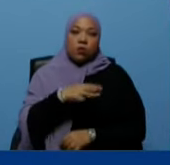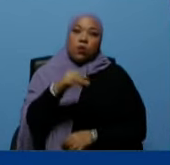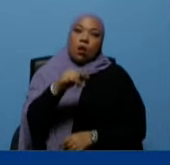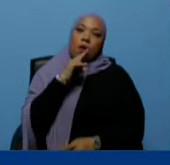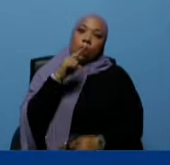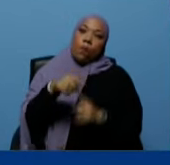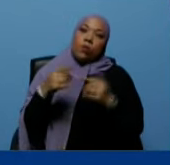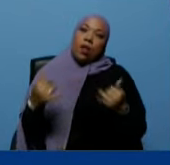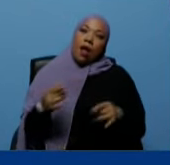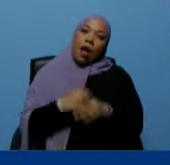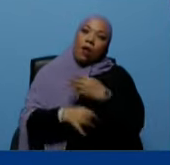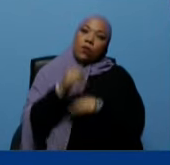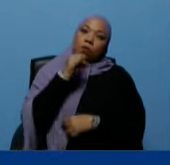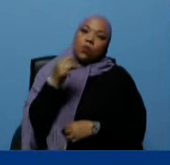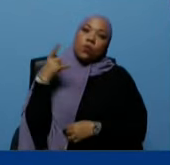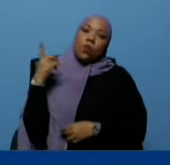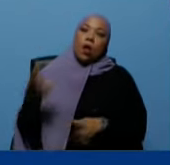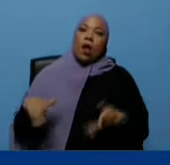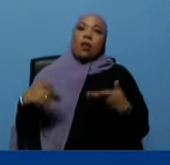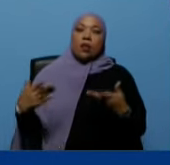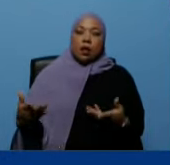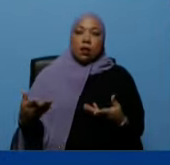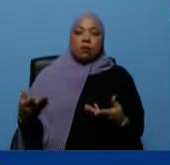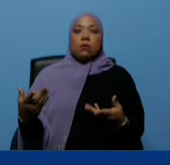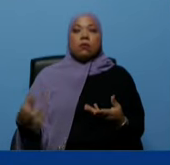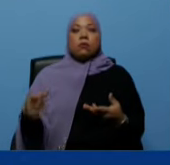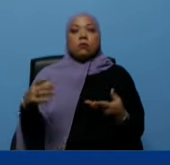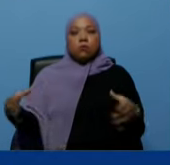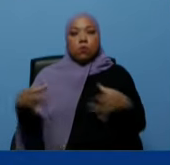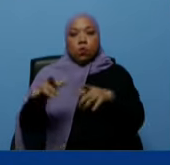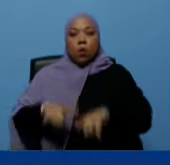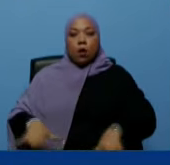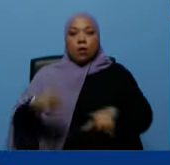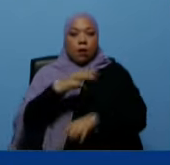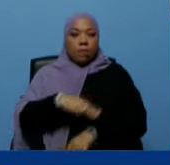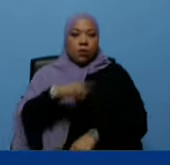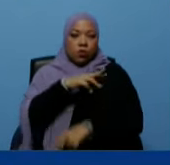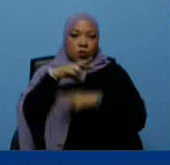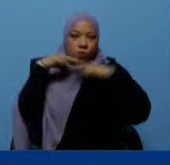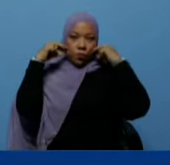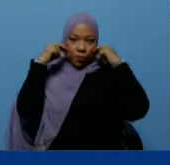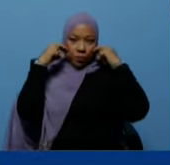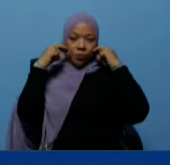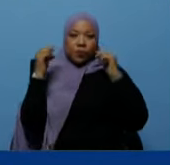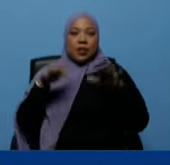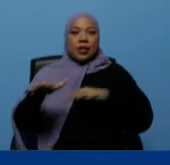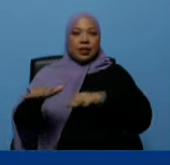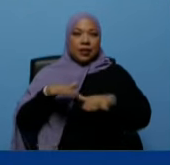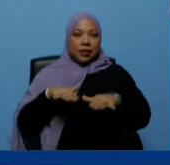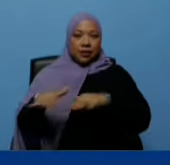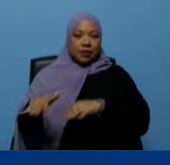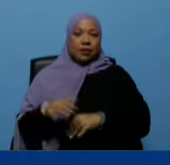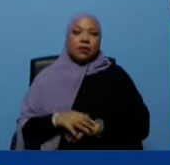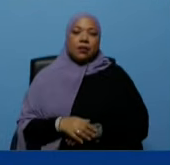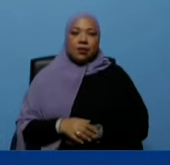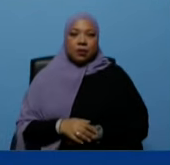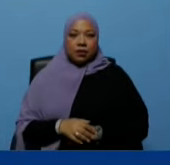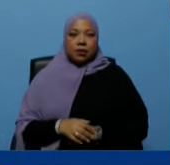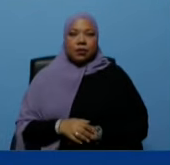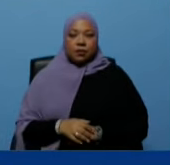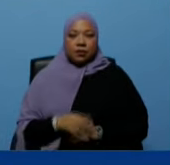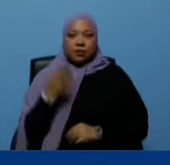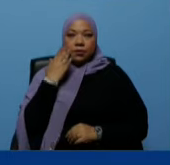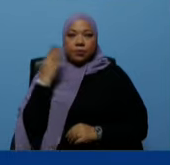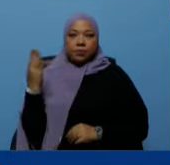que cumplir. Y vamos a entregar la sede de la misión Sonrisa en San Félix. Adelante, San Félix,